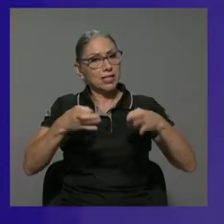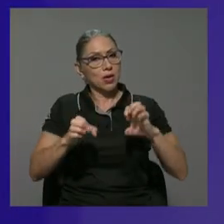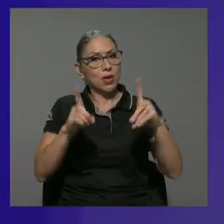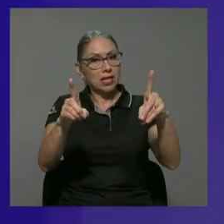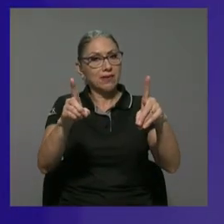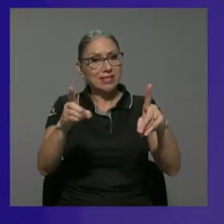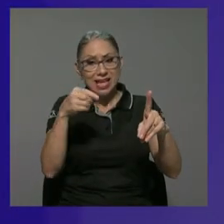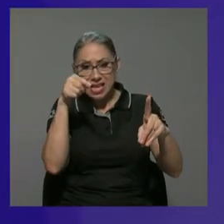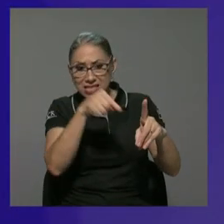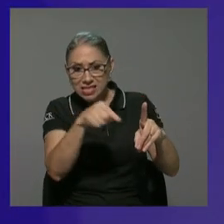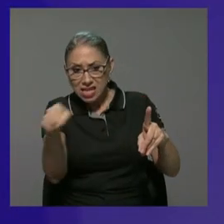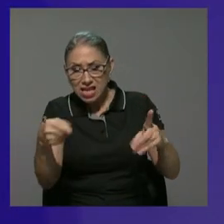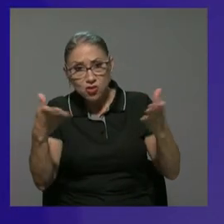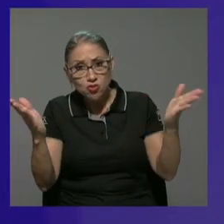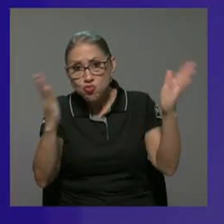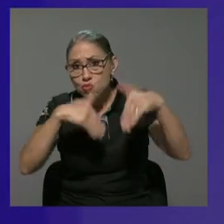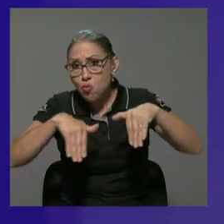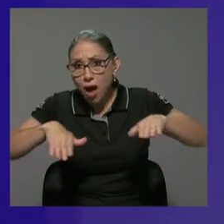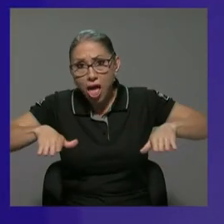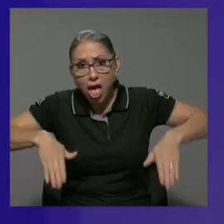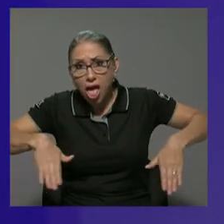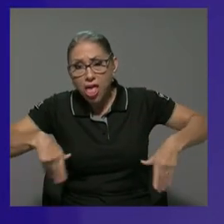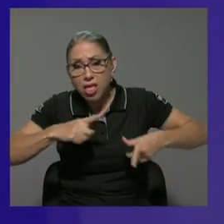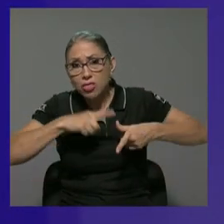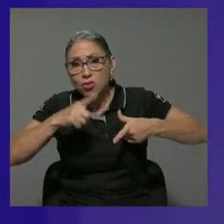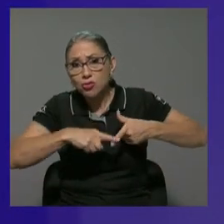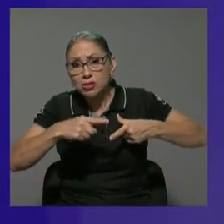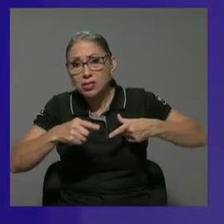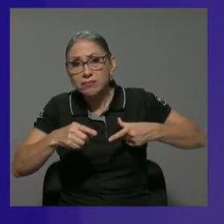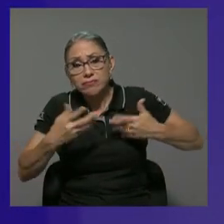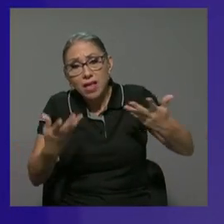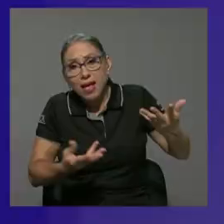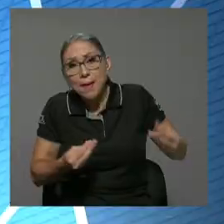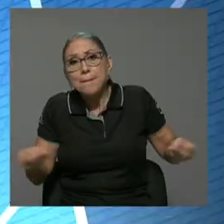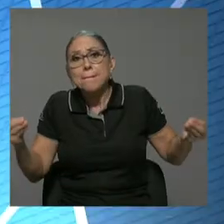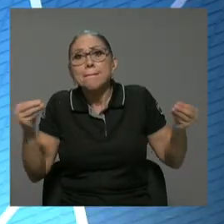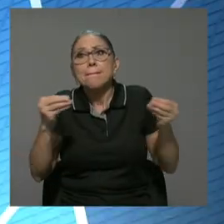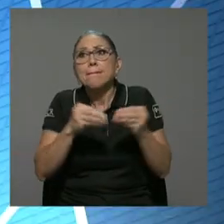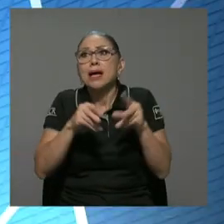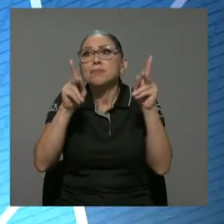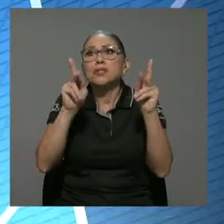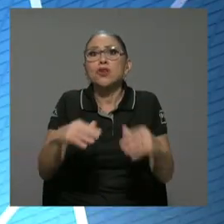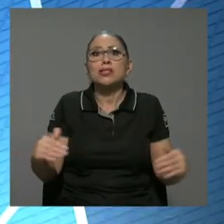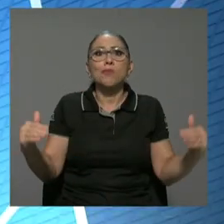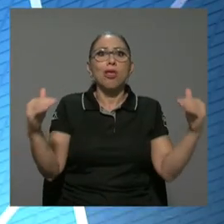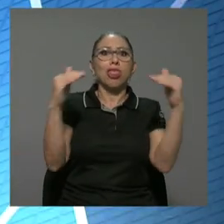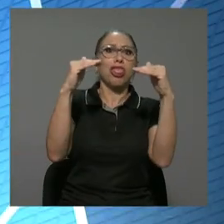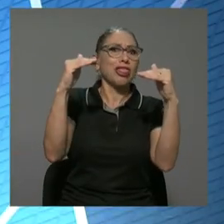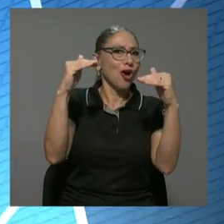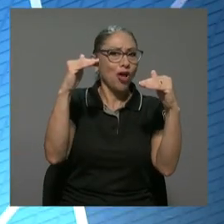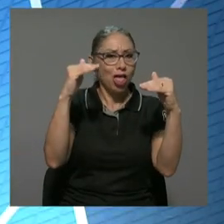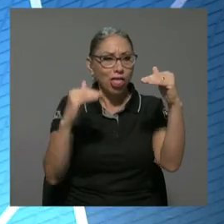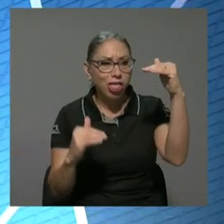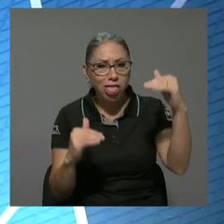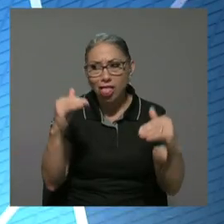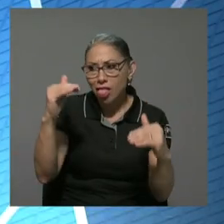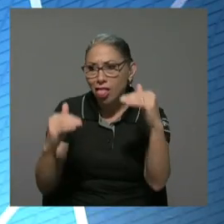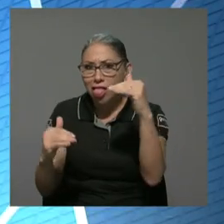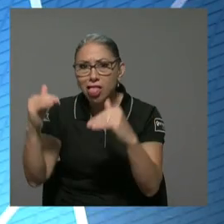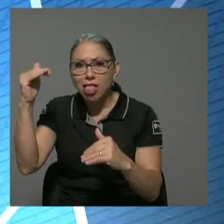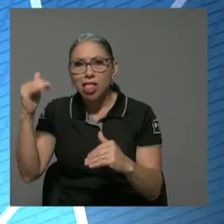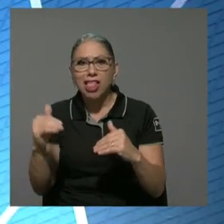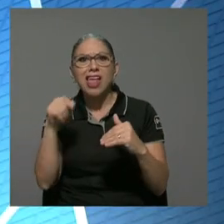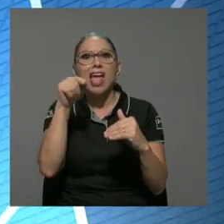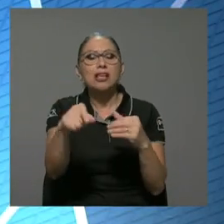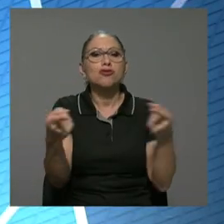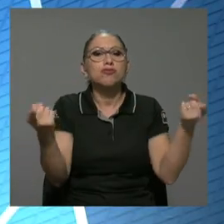tenemos, como decía doña Katia, vamos a generar mayor desigualdad y la desigualdad va a generar mayor pobreza y